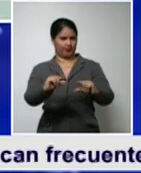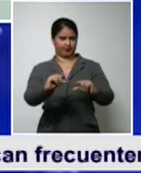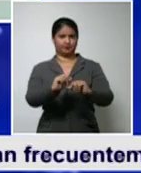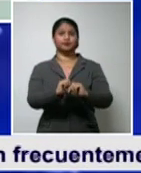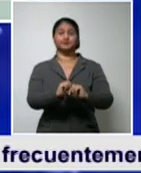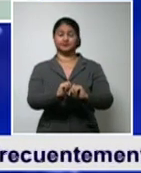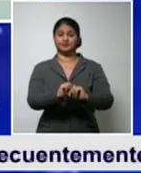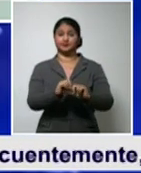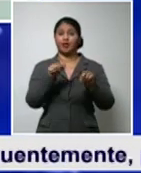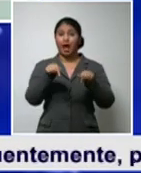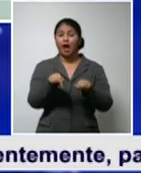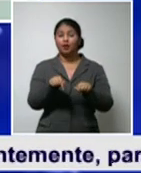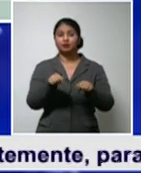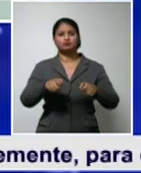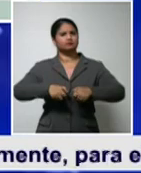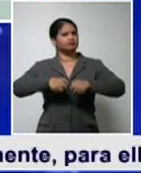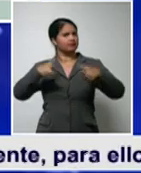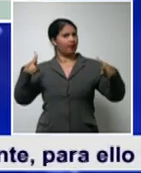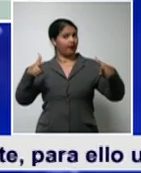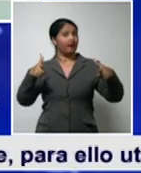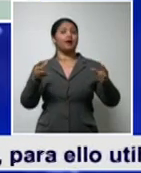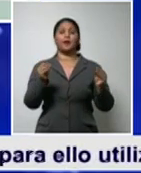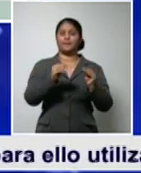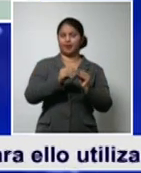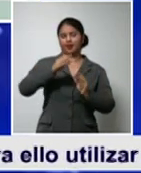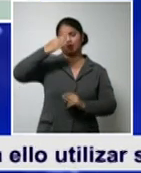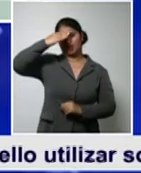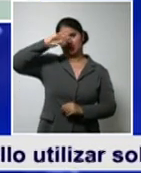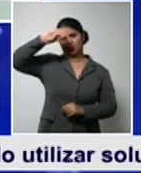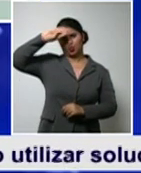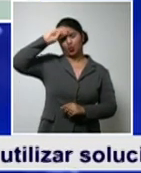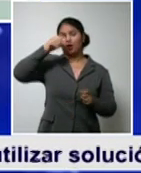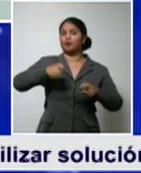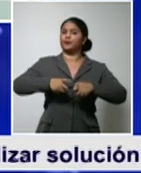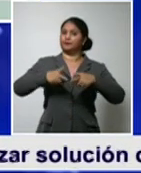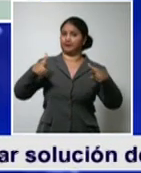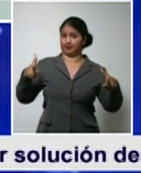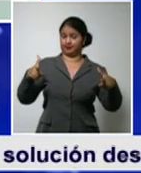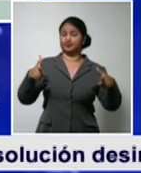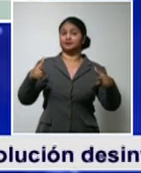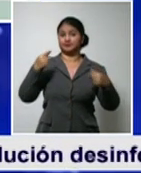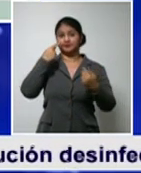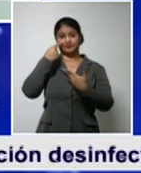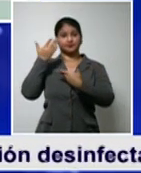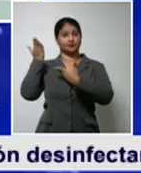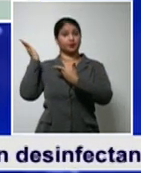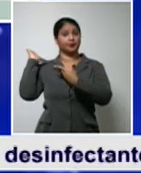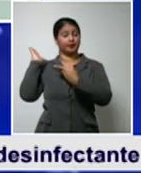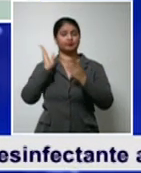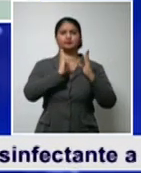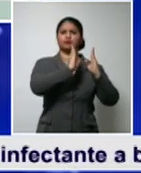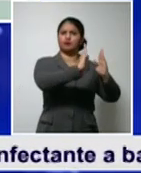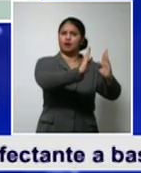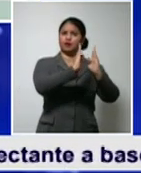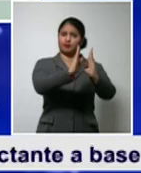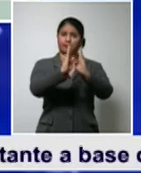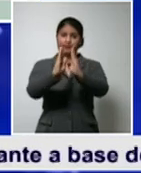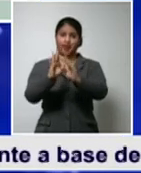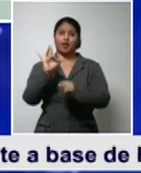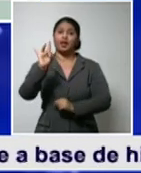la transmisión autóctona de la enfermedad. Y lo que pueden apreciar ahí es que en los últimos 15